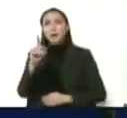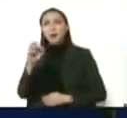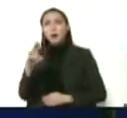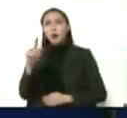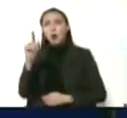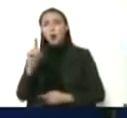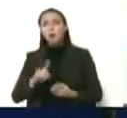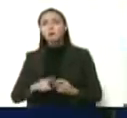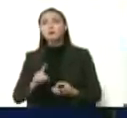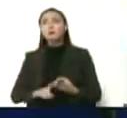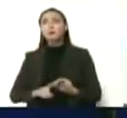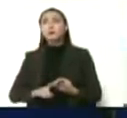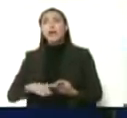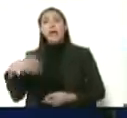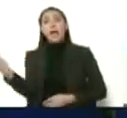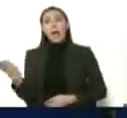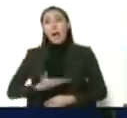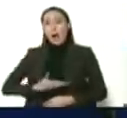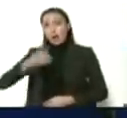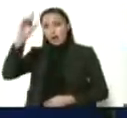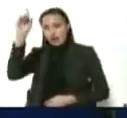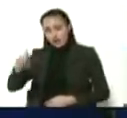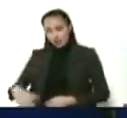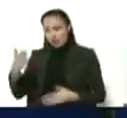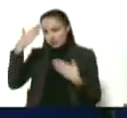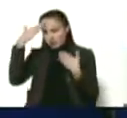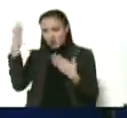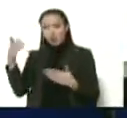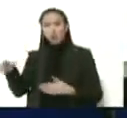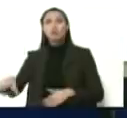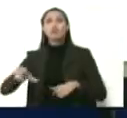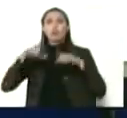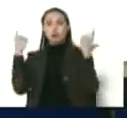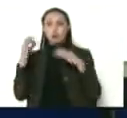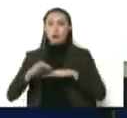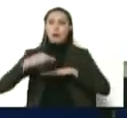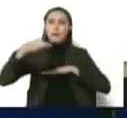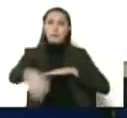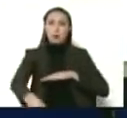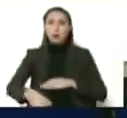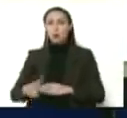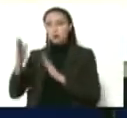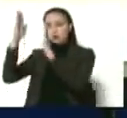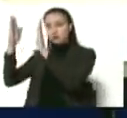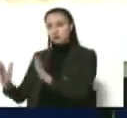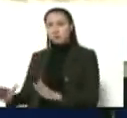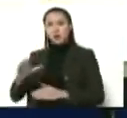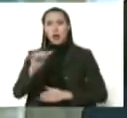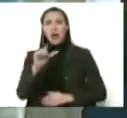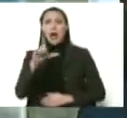al alcalde del municipio Vargas, Alejandro Terán.